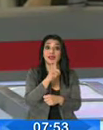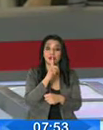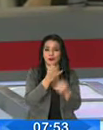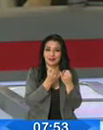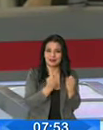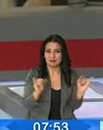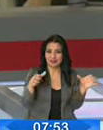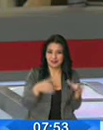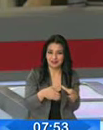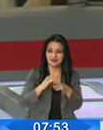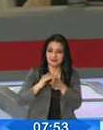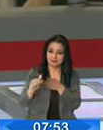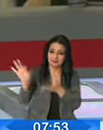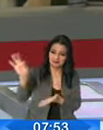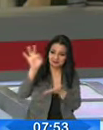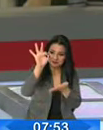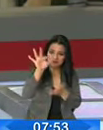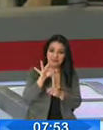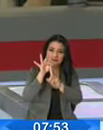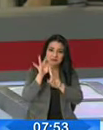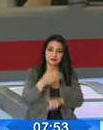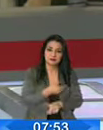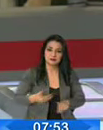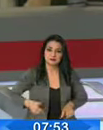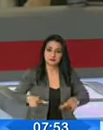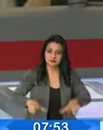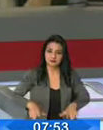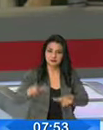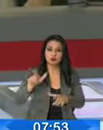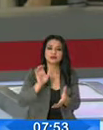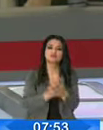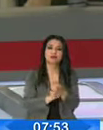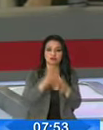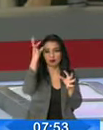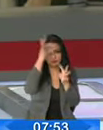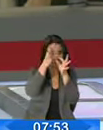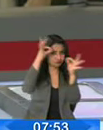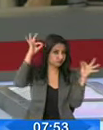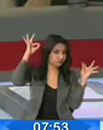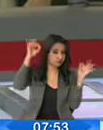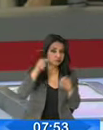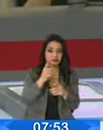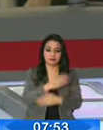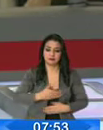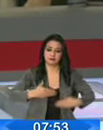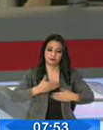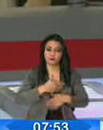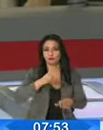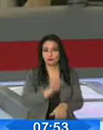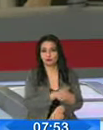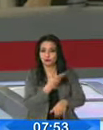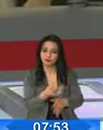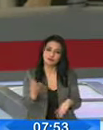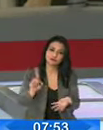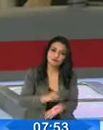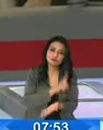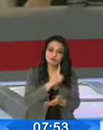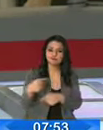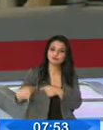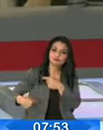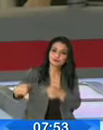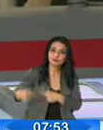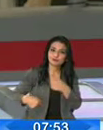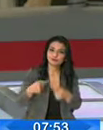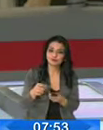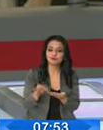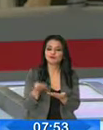especial al presidente de la República, Lenín Moreno, y a su esposa, Rocío González, que disfrutaron de la música, la danza, las tradiciones de este